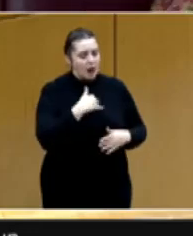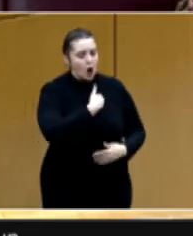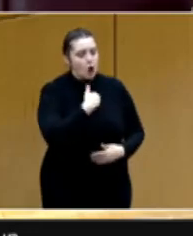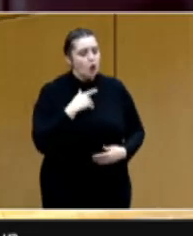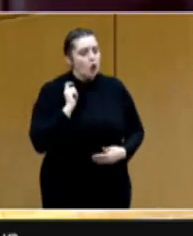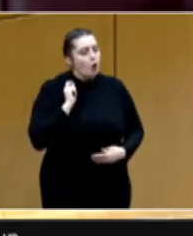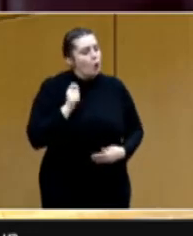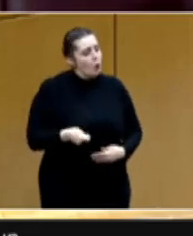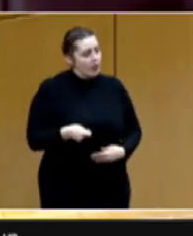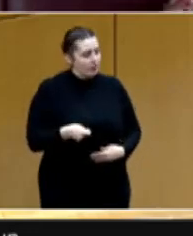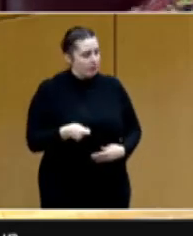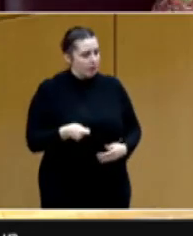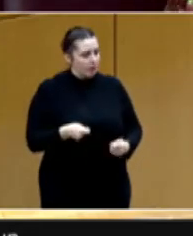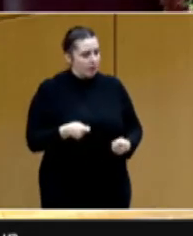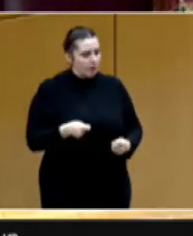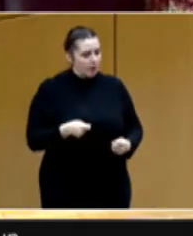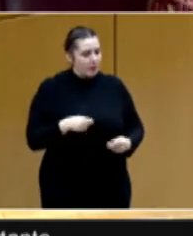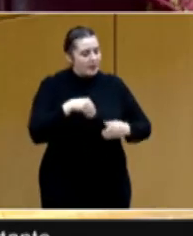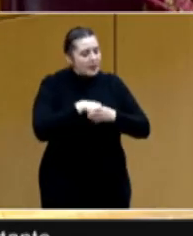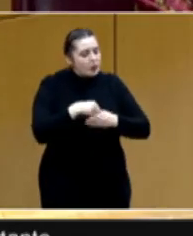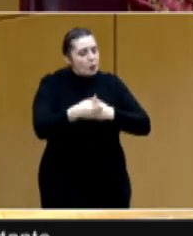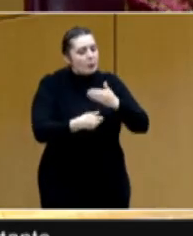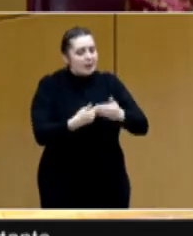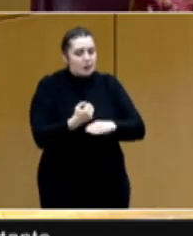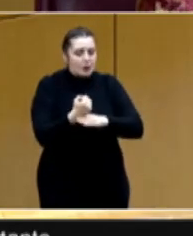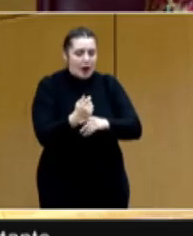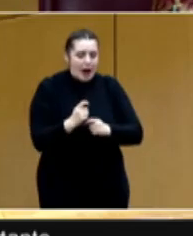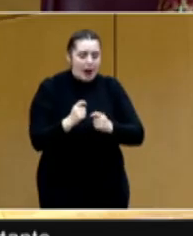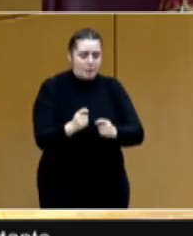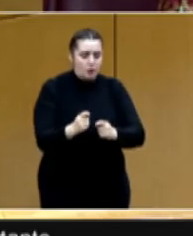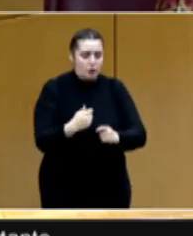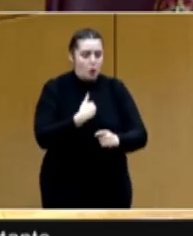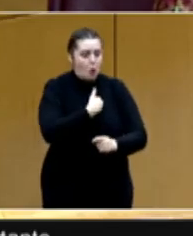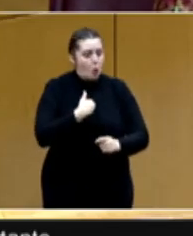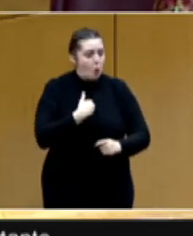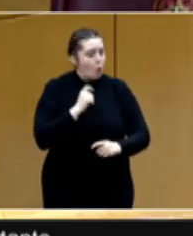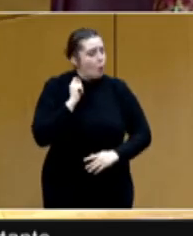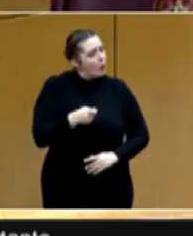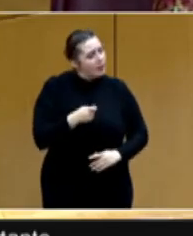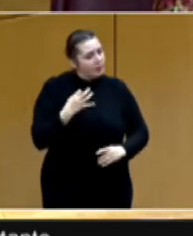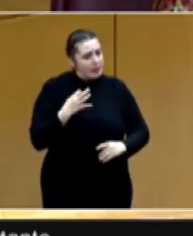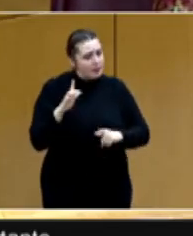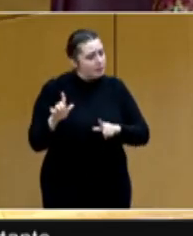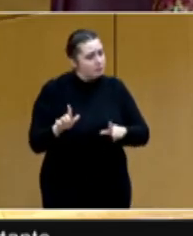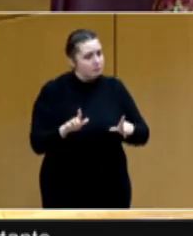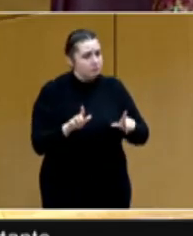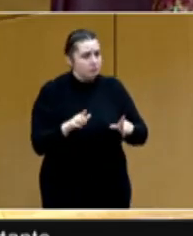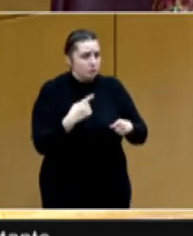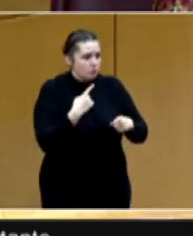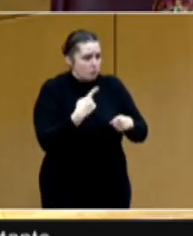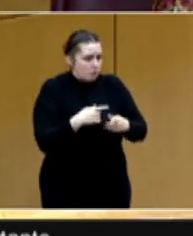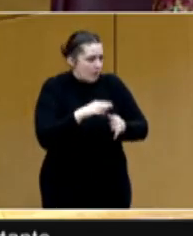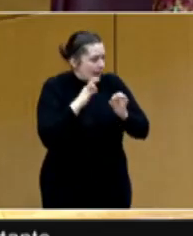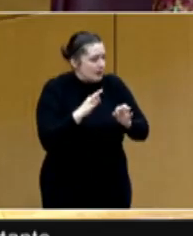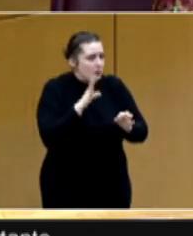en este en los procesos de provisión de apoyos en el lugar que le corresponde que hay dos notas fundamentales en